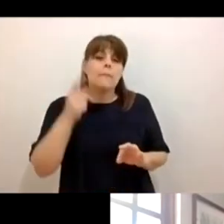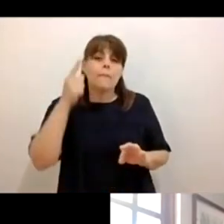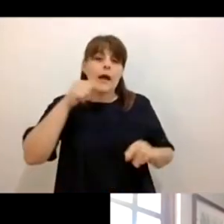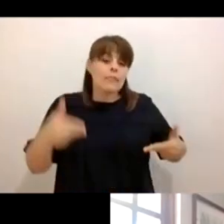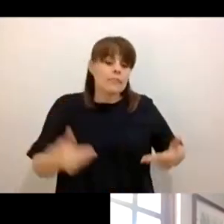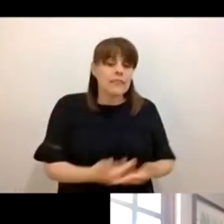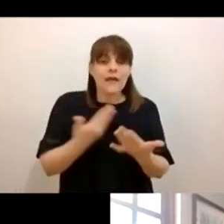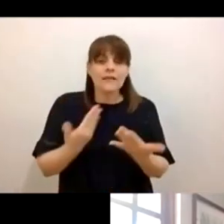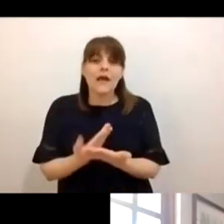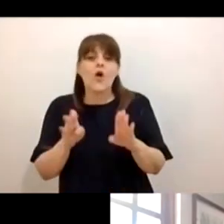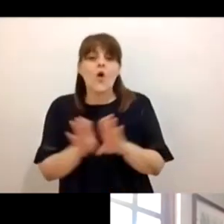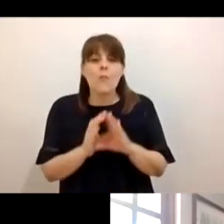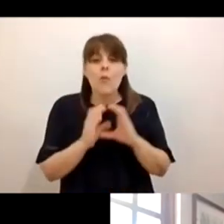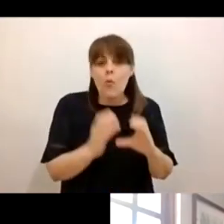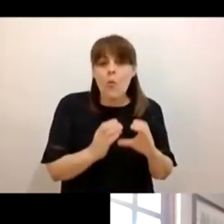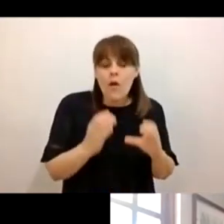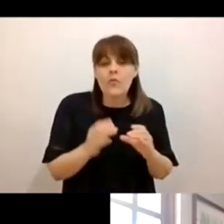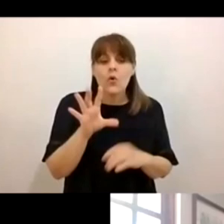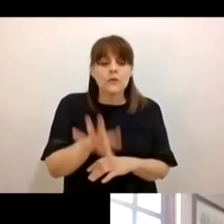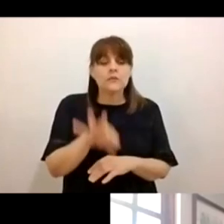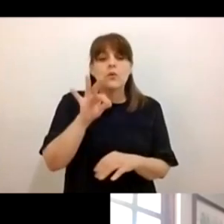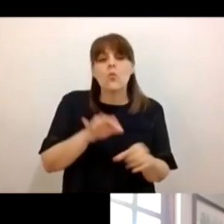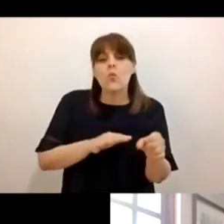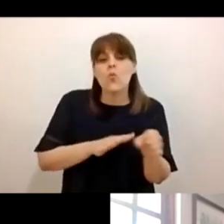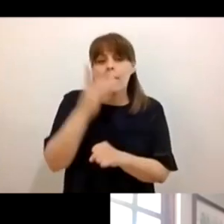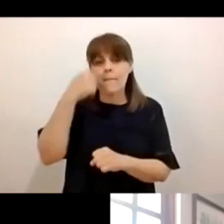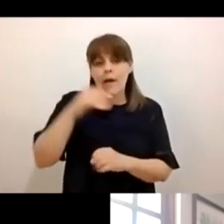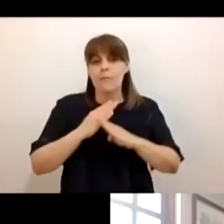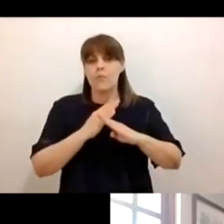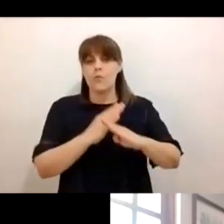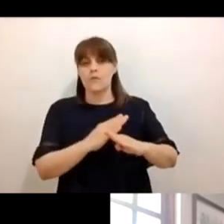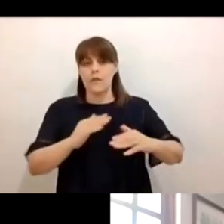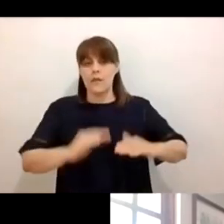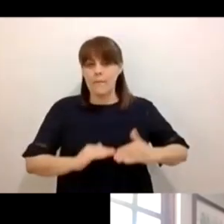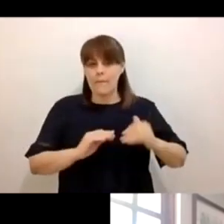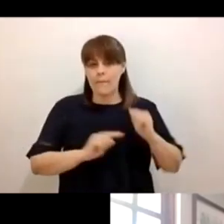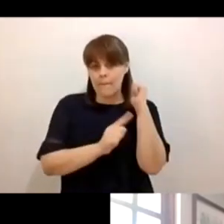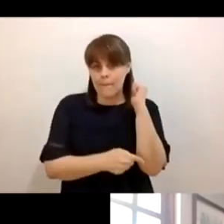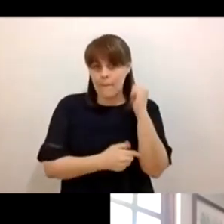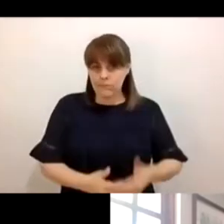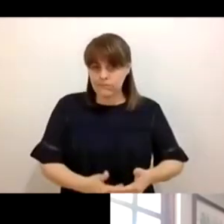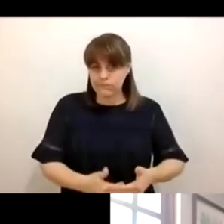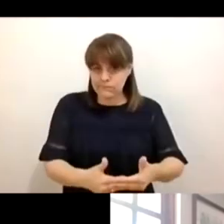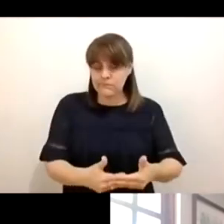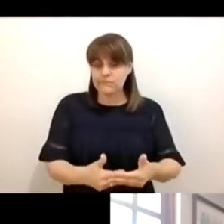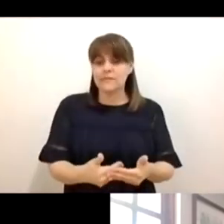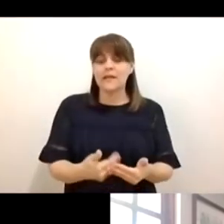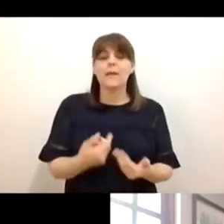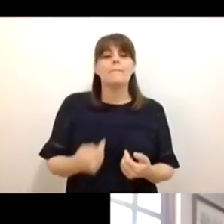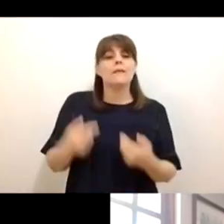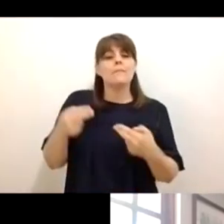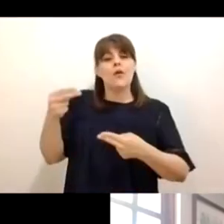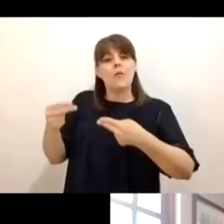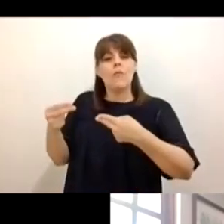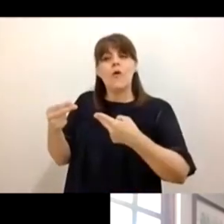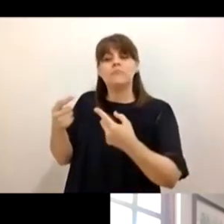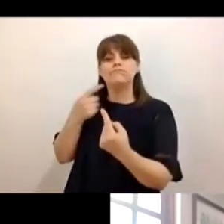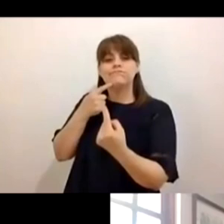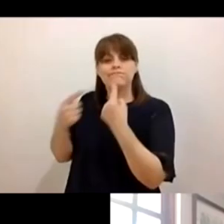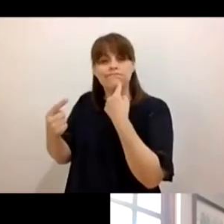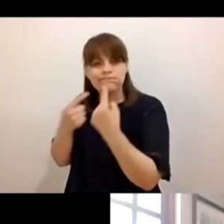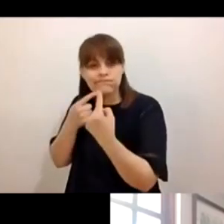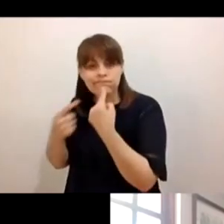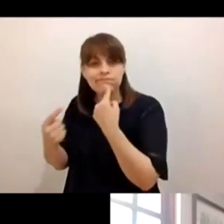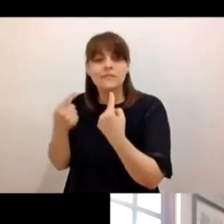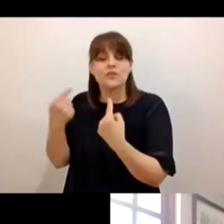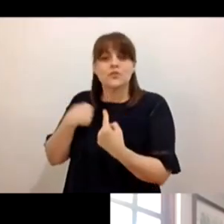tipo de anticonceptivos y que en este escenario reproductivo las decisiones empiezan desde la negociación desde los supuestos acerca